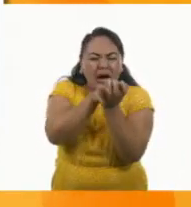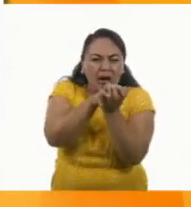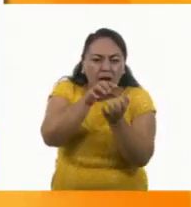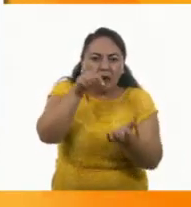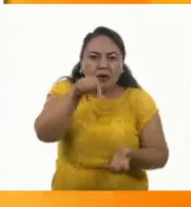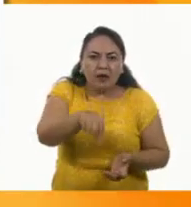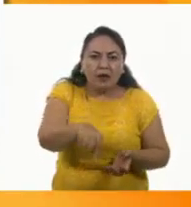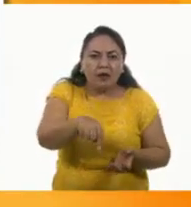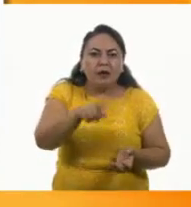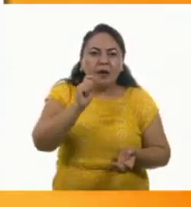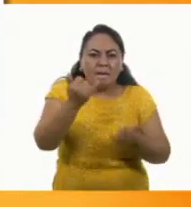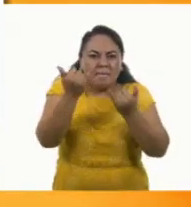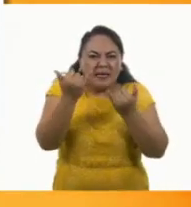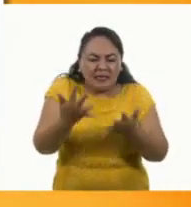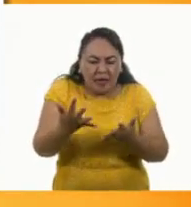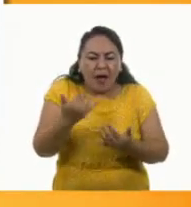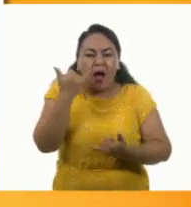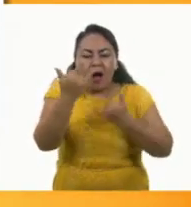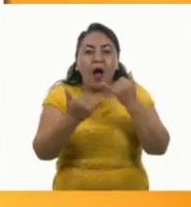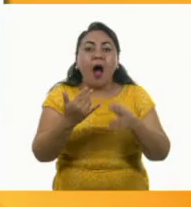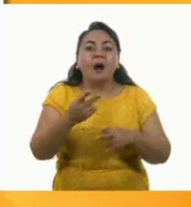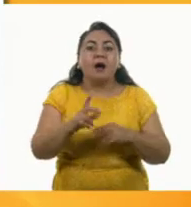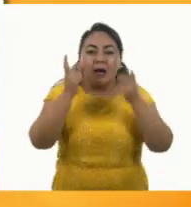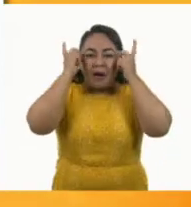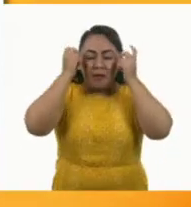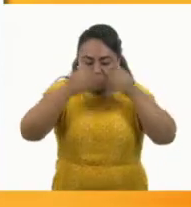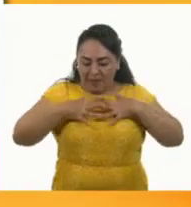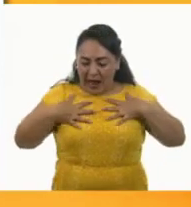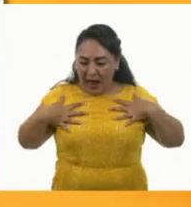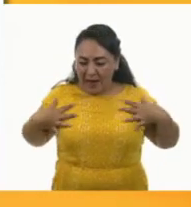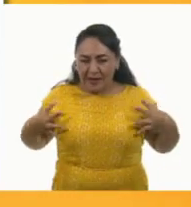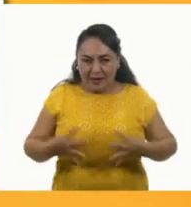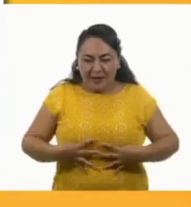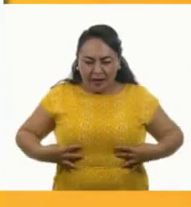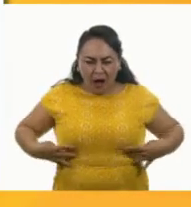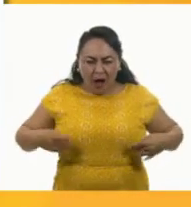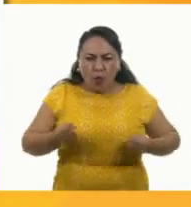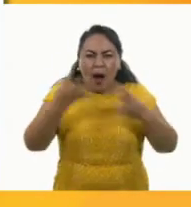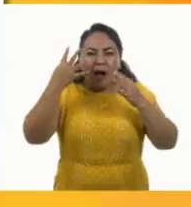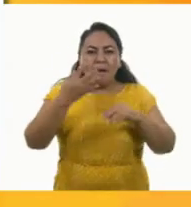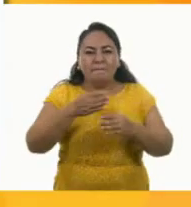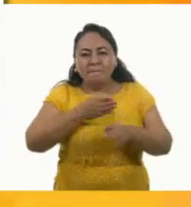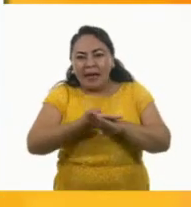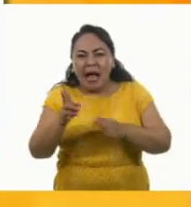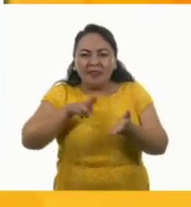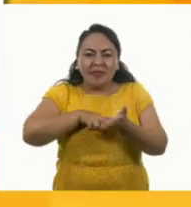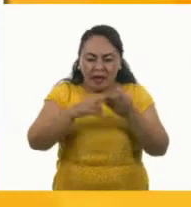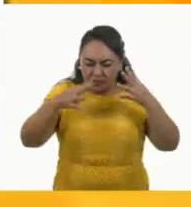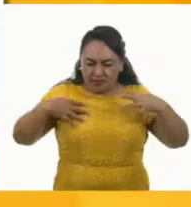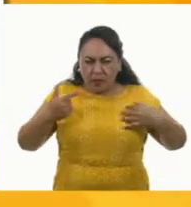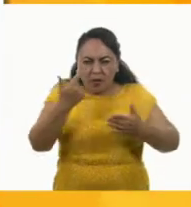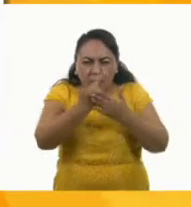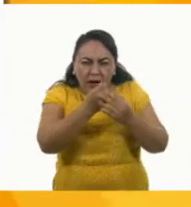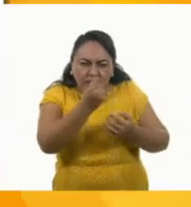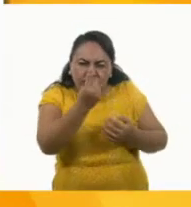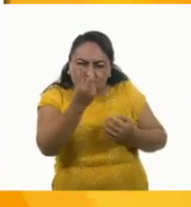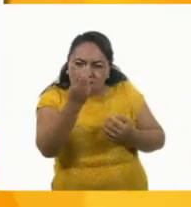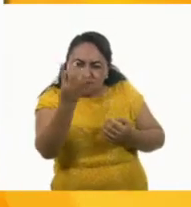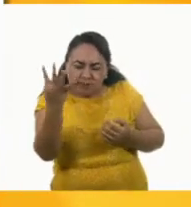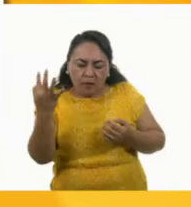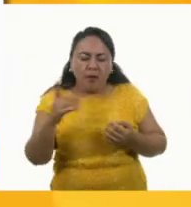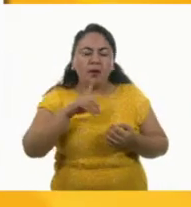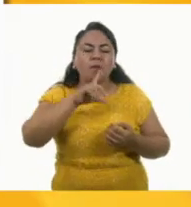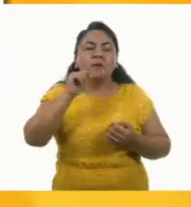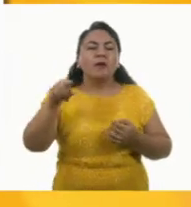pesado y hasta jugó con una cebra a adivinar cuántas rayas blancas y negras tenía. Dio